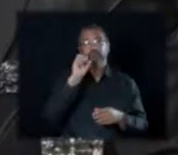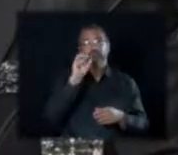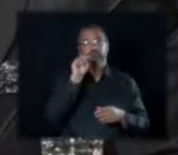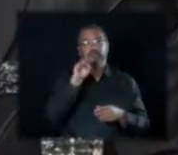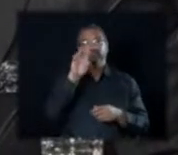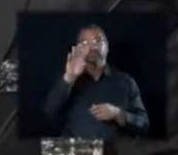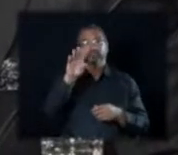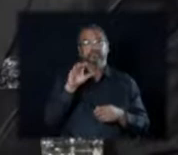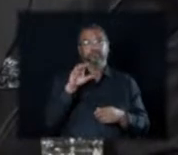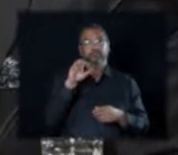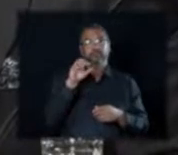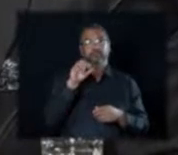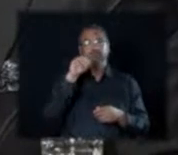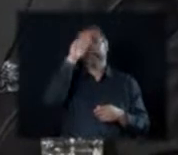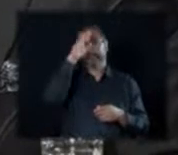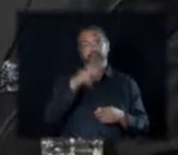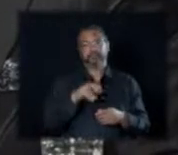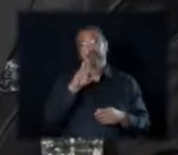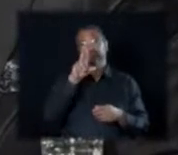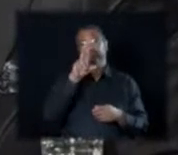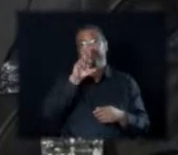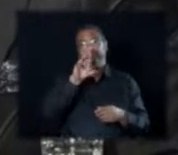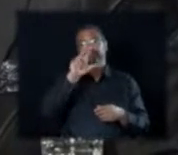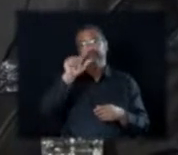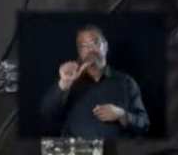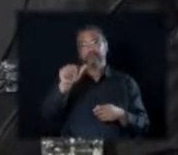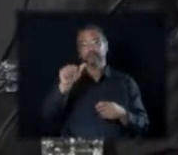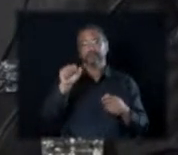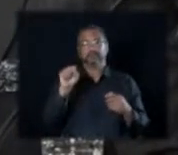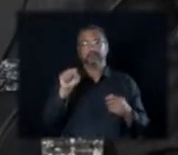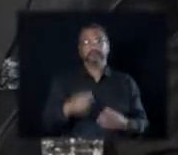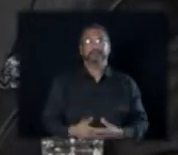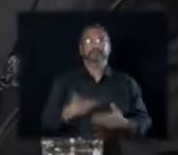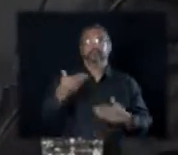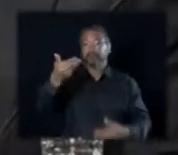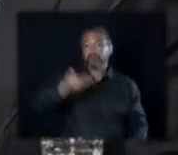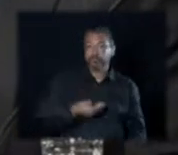director de la Oficina de Presupuesto y Gerencia.